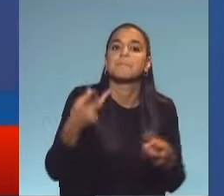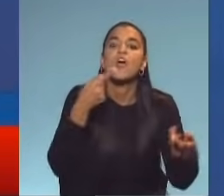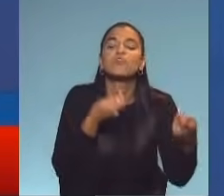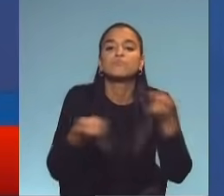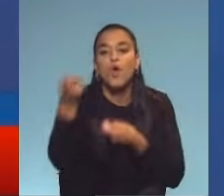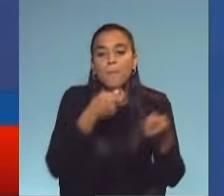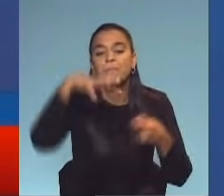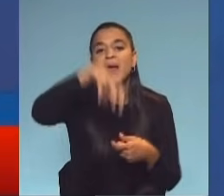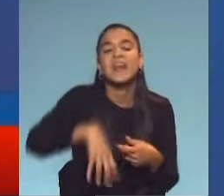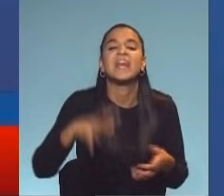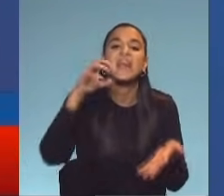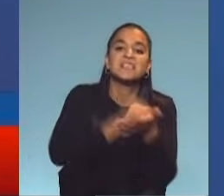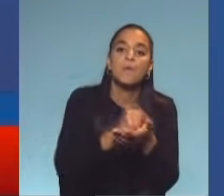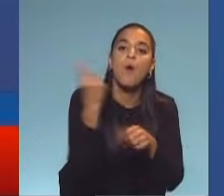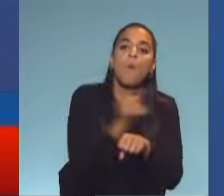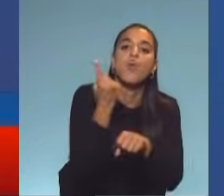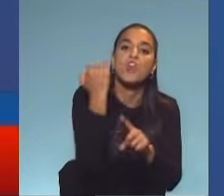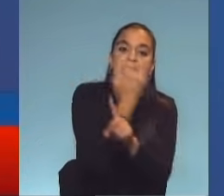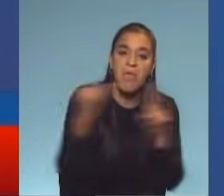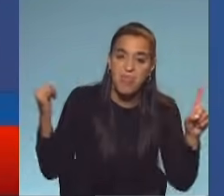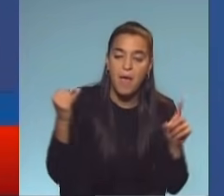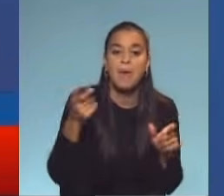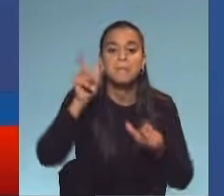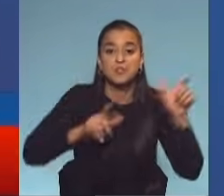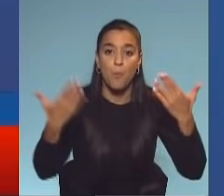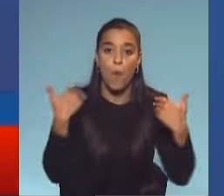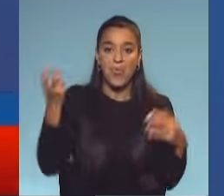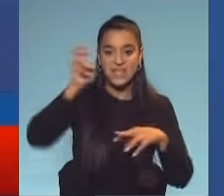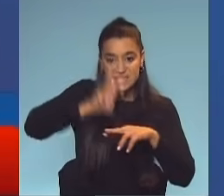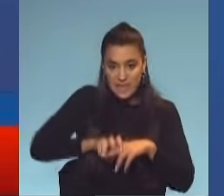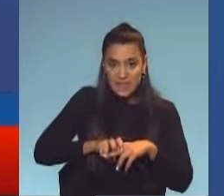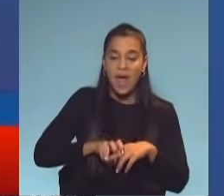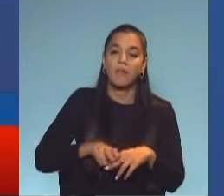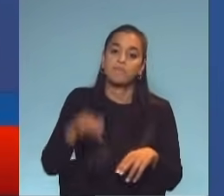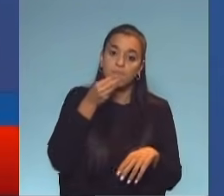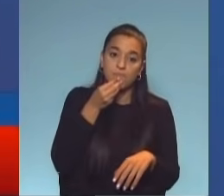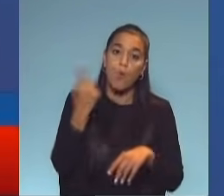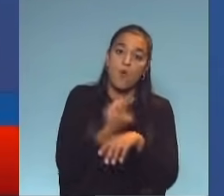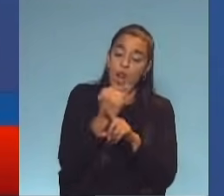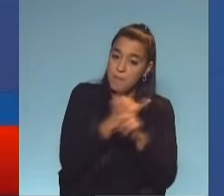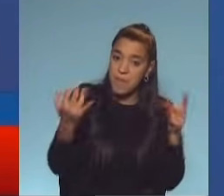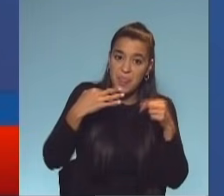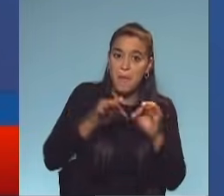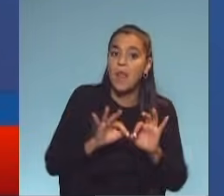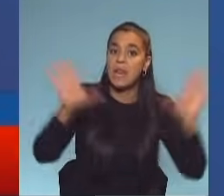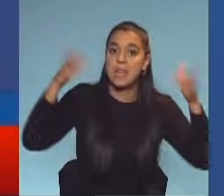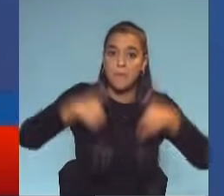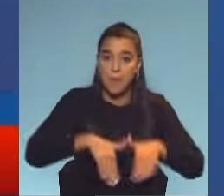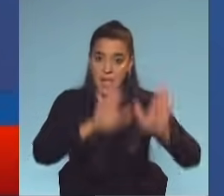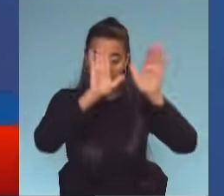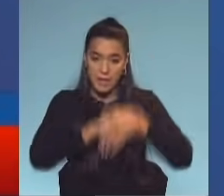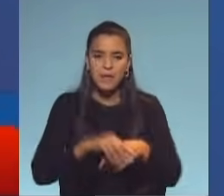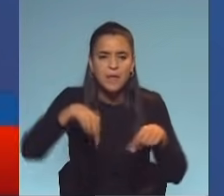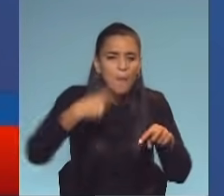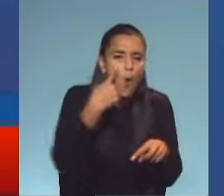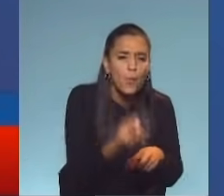¿sí? Una reserva que dura 1 hora y media, en donde las personas se pueden sentar, consumir, y a la 1 hora y media tienen que liberar ese turno. Flor, estamos viendo